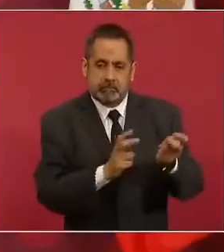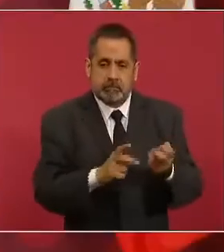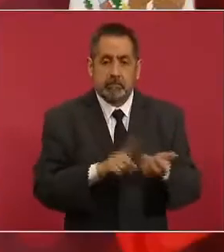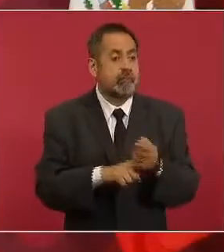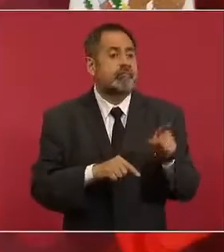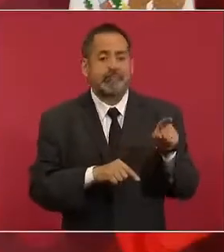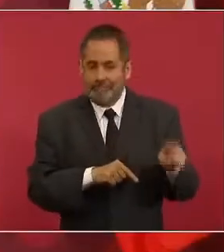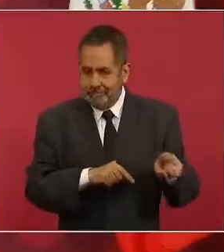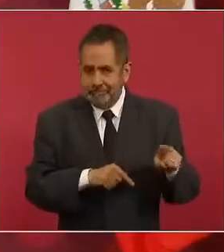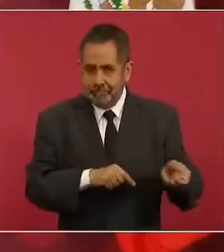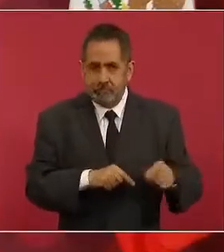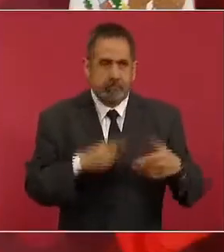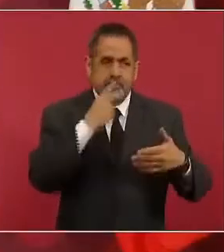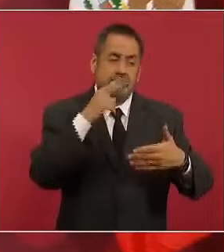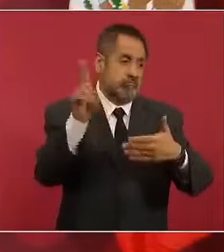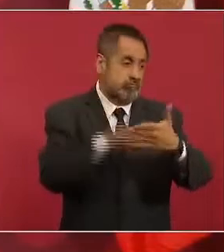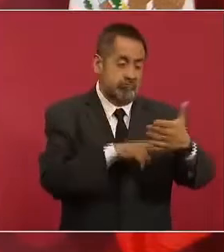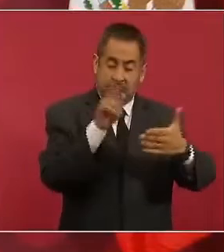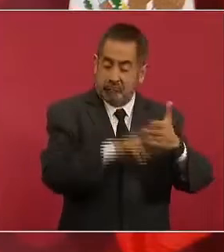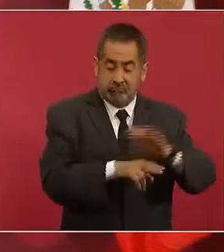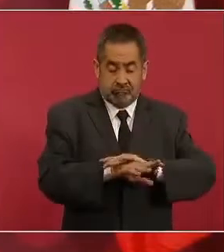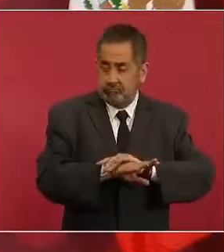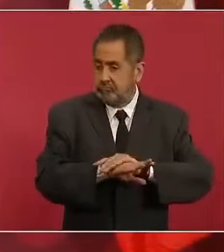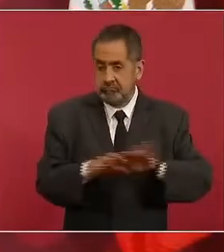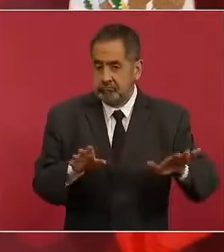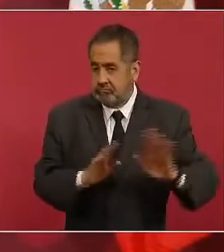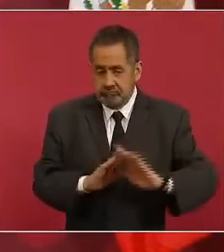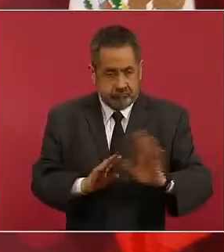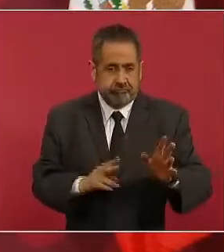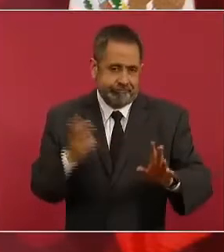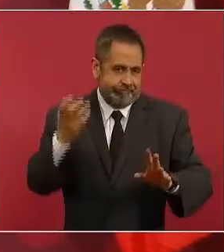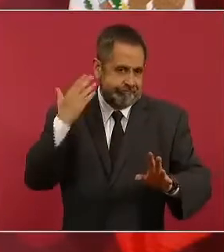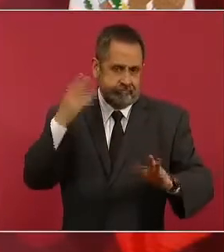porque por eso se han clausurado las terminales,